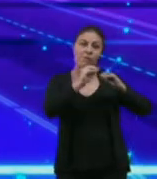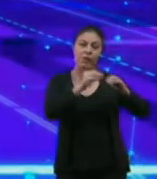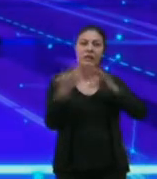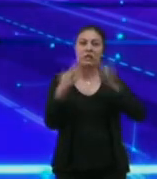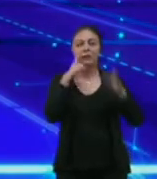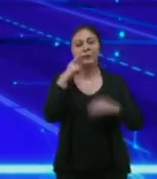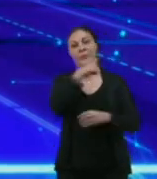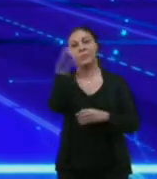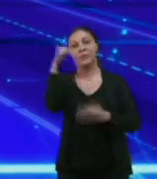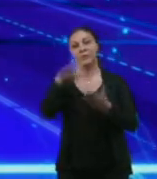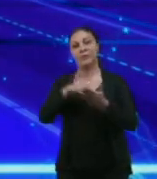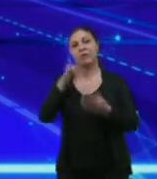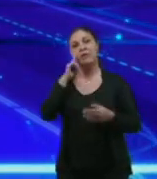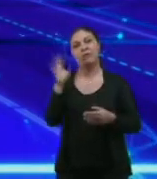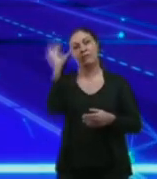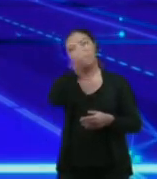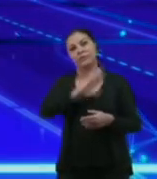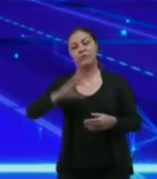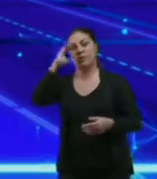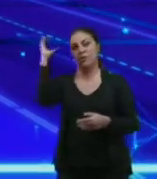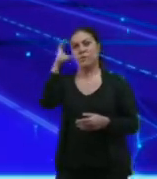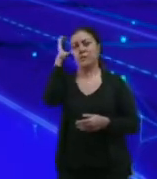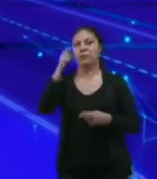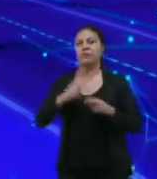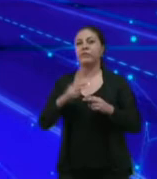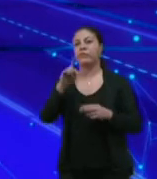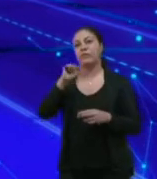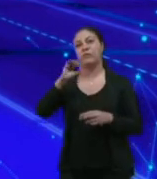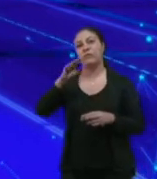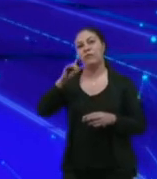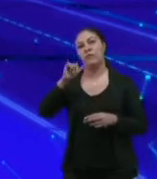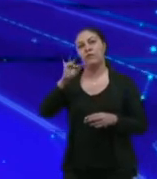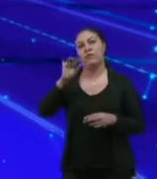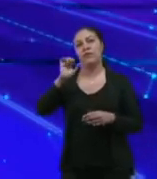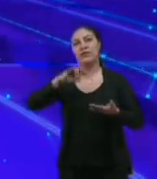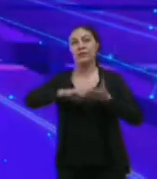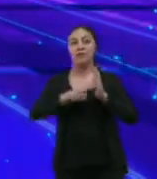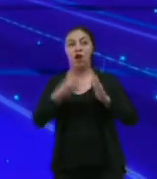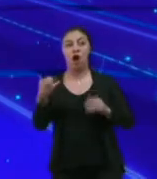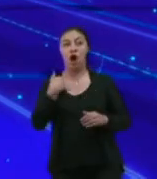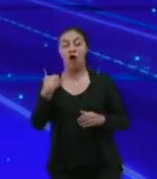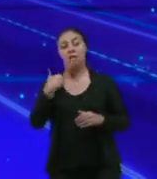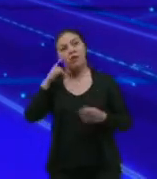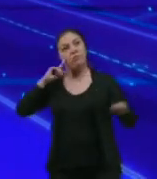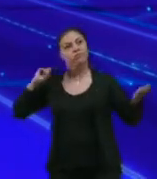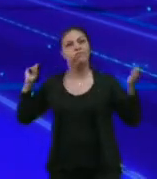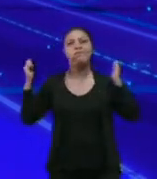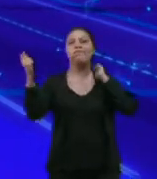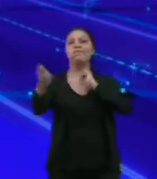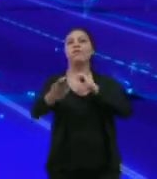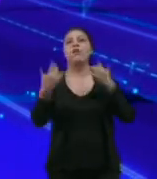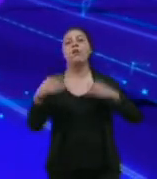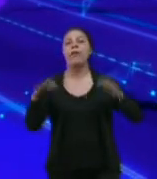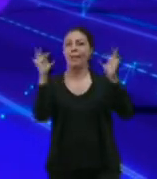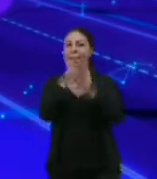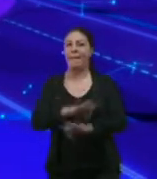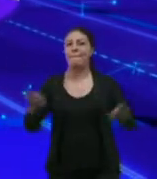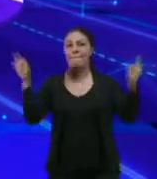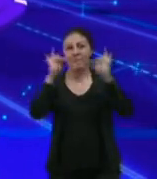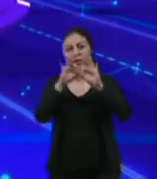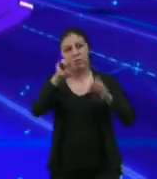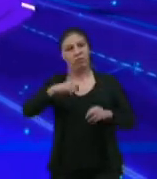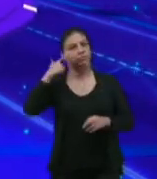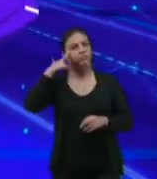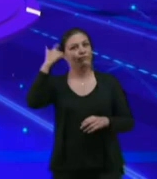colombia.y sacúdete que busca consolidar a los jóvenes como agentes de cambio son un gran aporte para lograr este derrotero en el